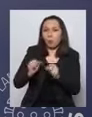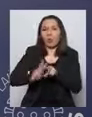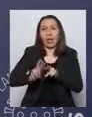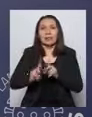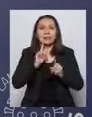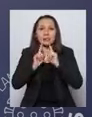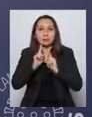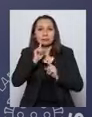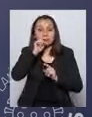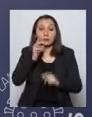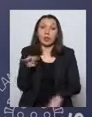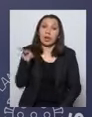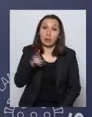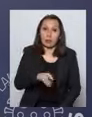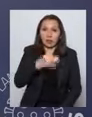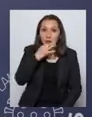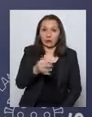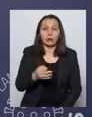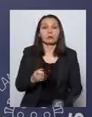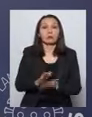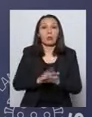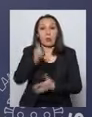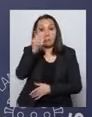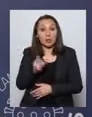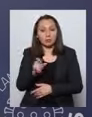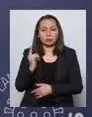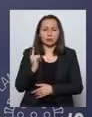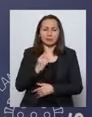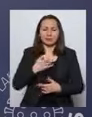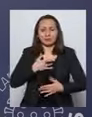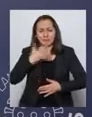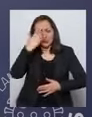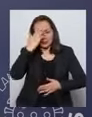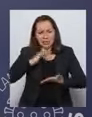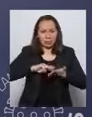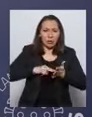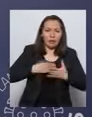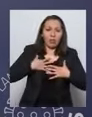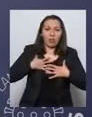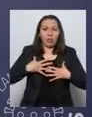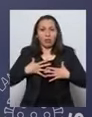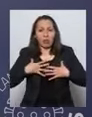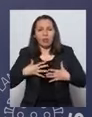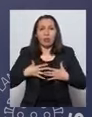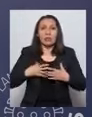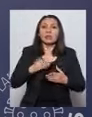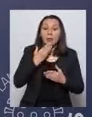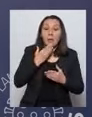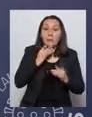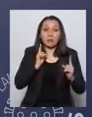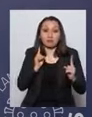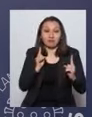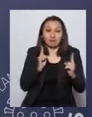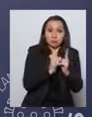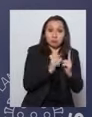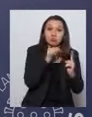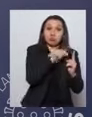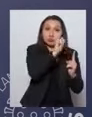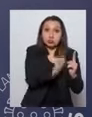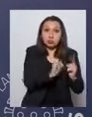ha dado y que vuelvo a repetir son una persona que está con síntomas respiratorios y una persona que ha estado en contacto estrecho